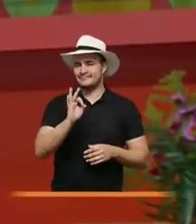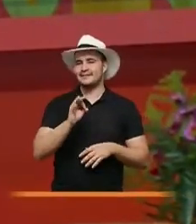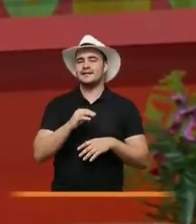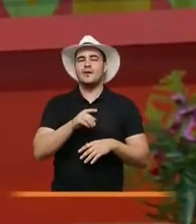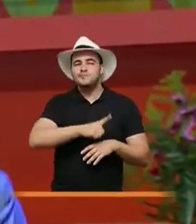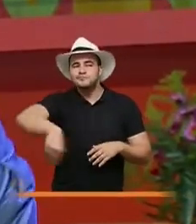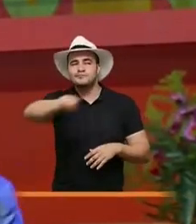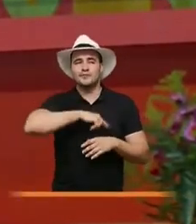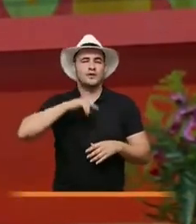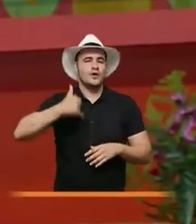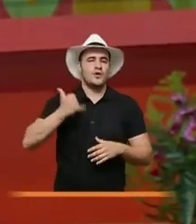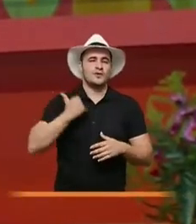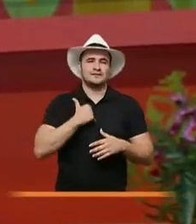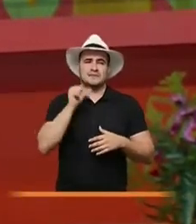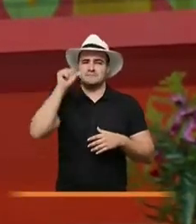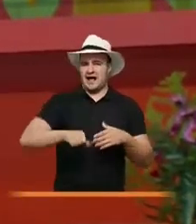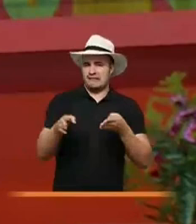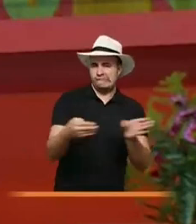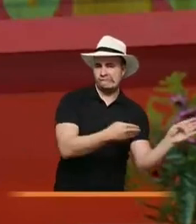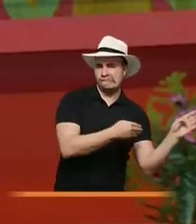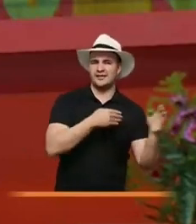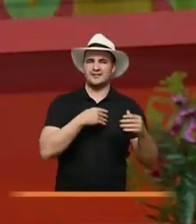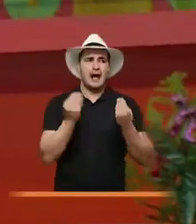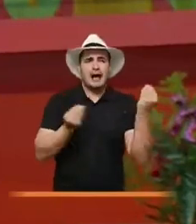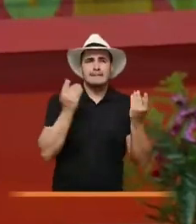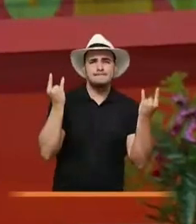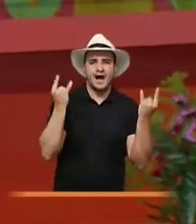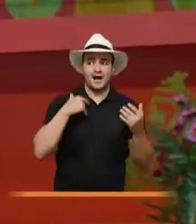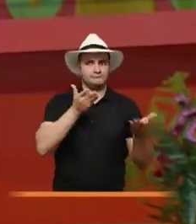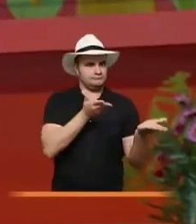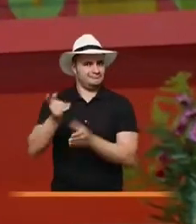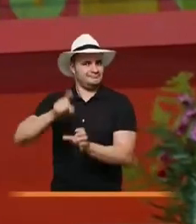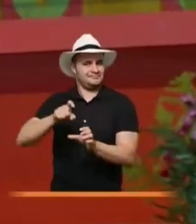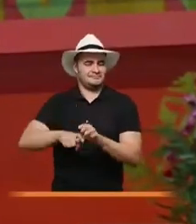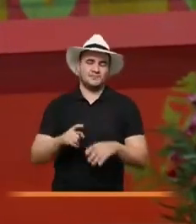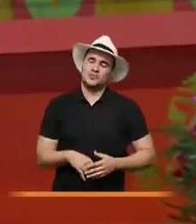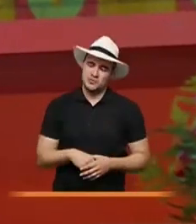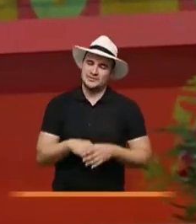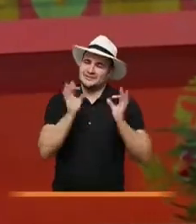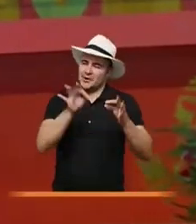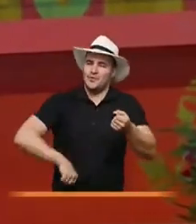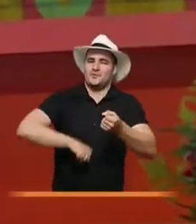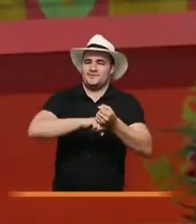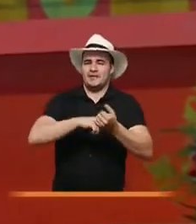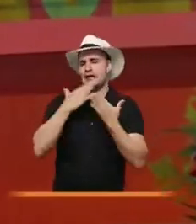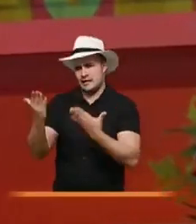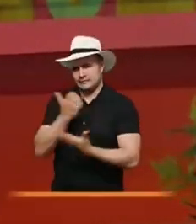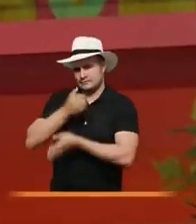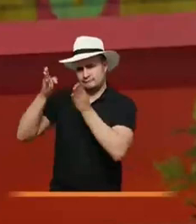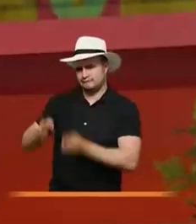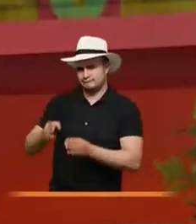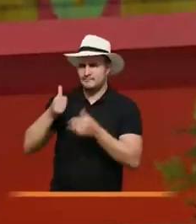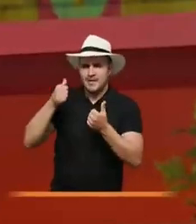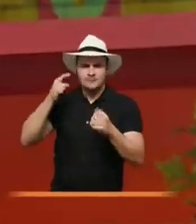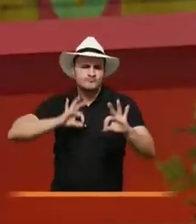al ocio y a las malas prácticas muchas gracias al alcalde por este voto de confianza y muchas gracias a todos los trovadores